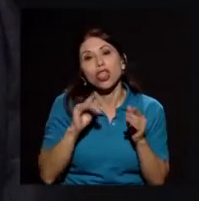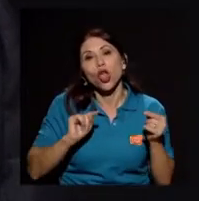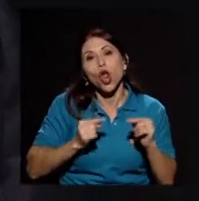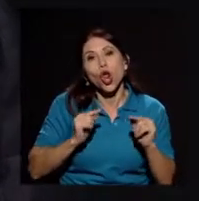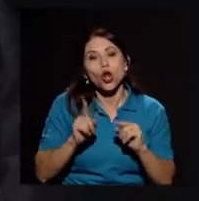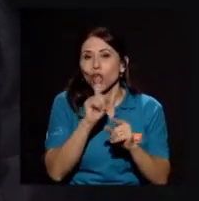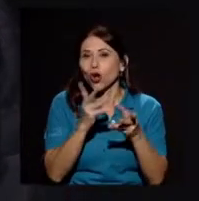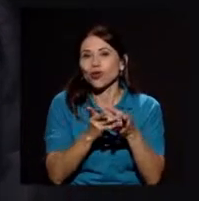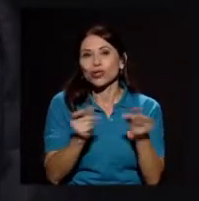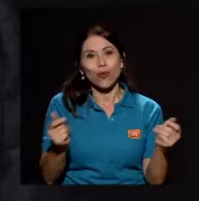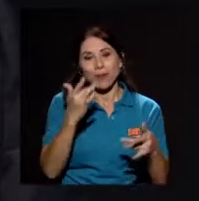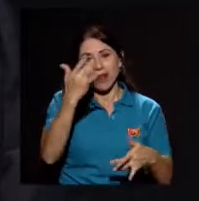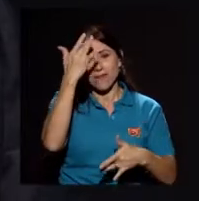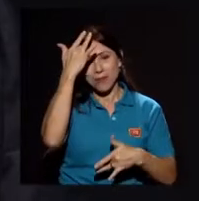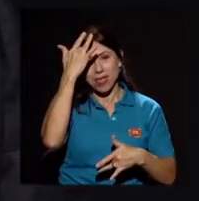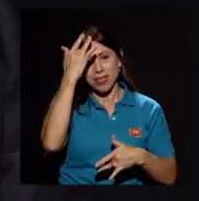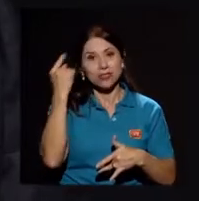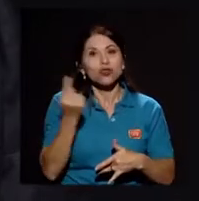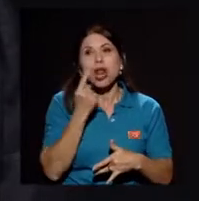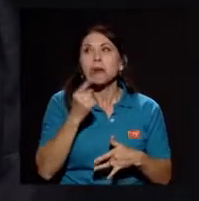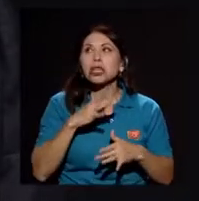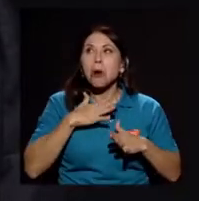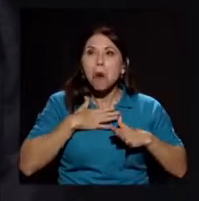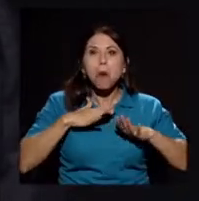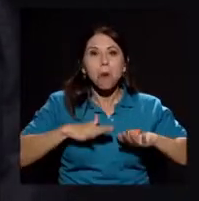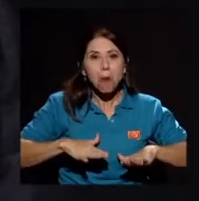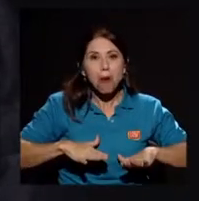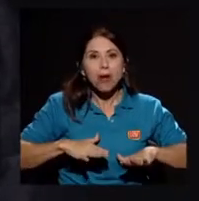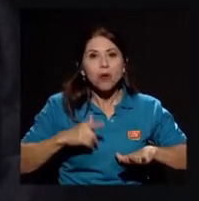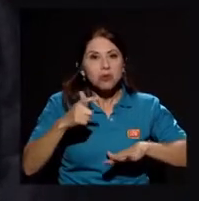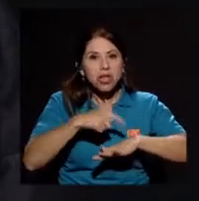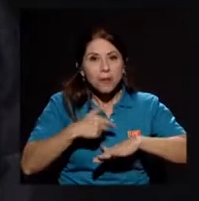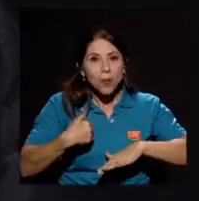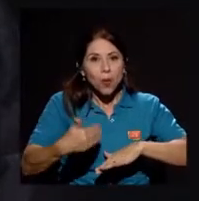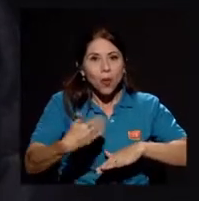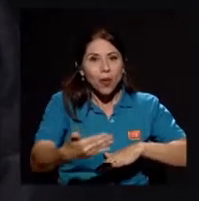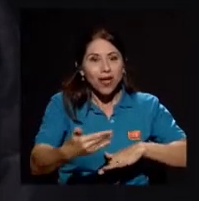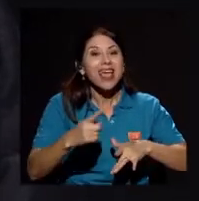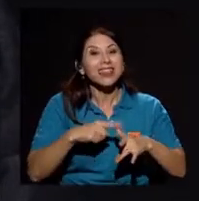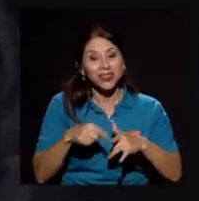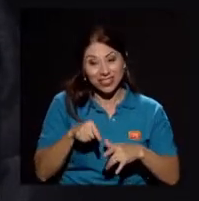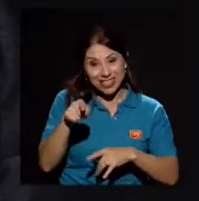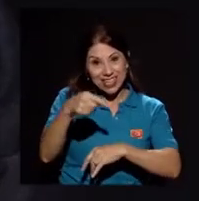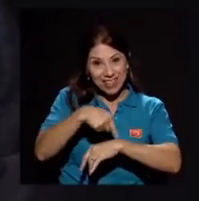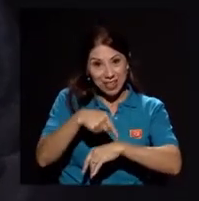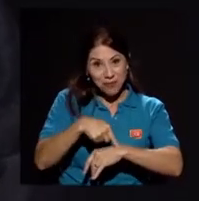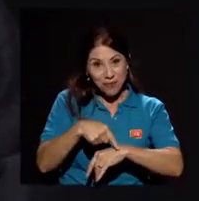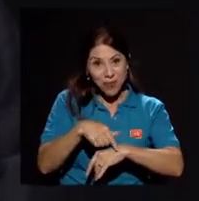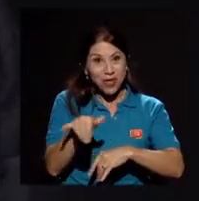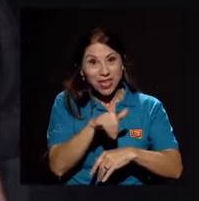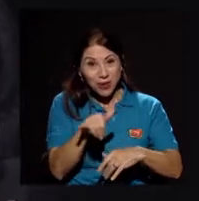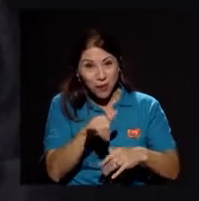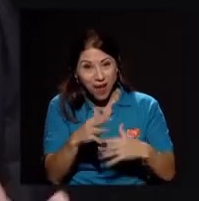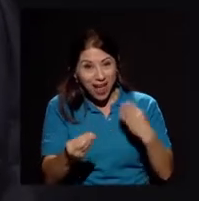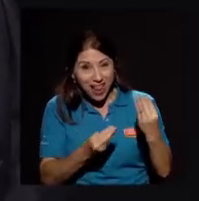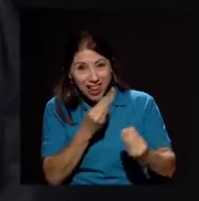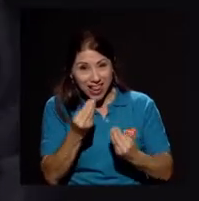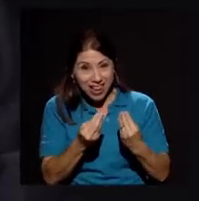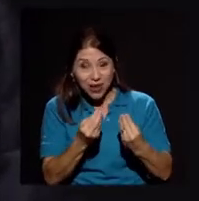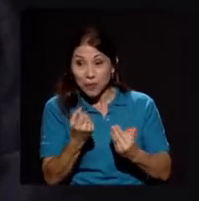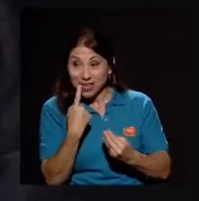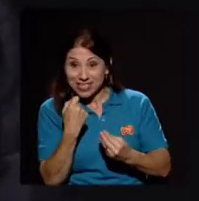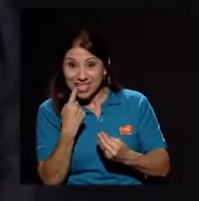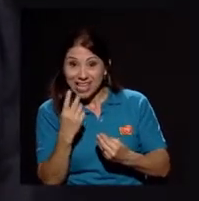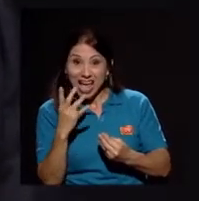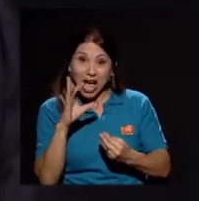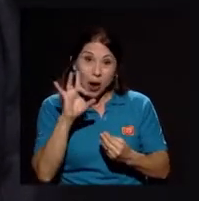síntomas ese tiempo al igual que en el caso de acetaminofeno de las pastillas son seis u ocho horas en este caso son seis